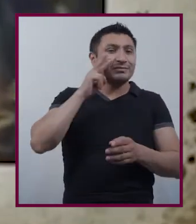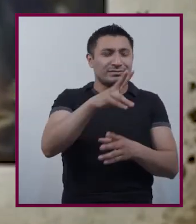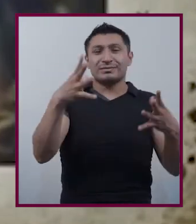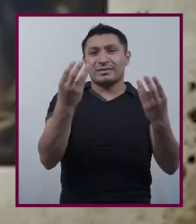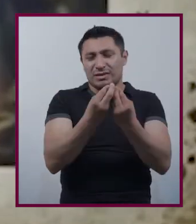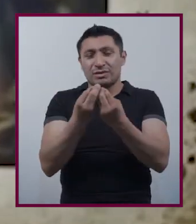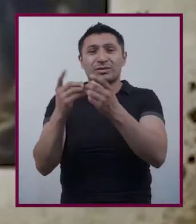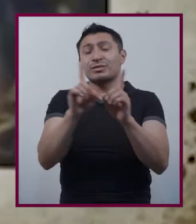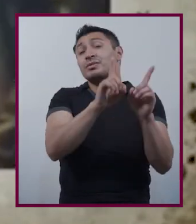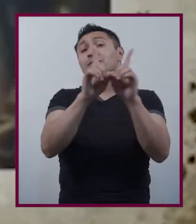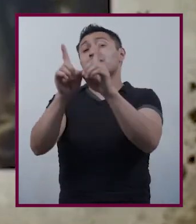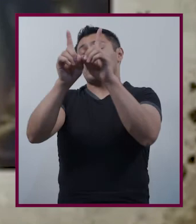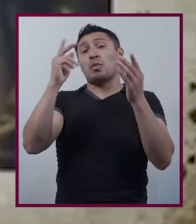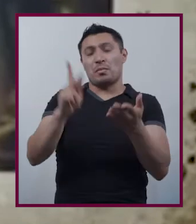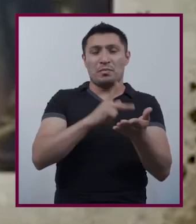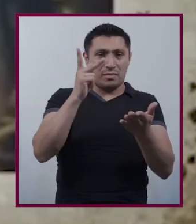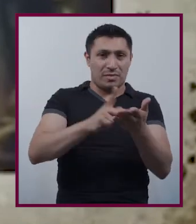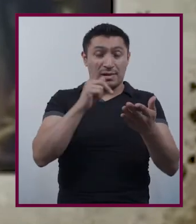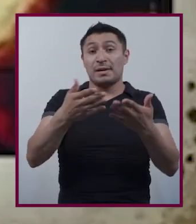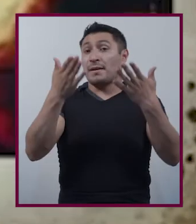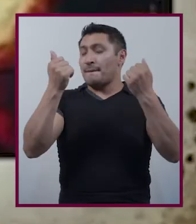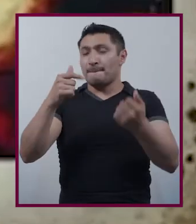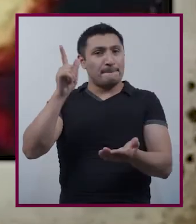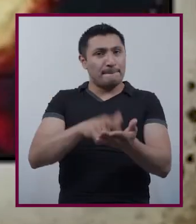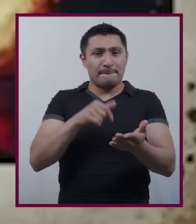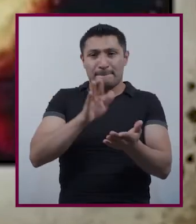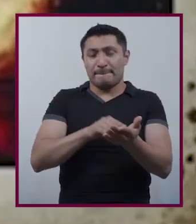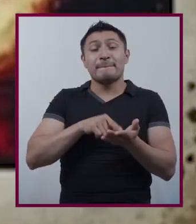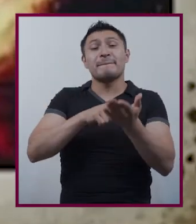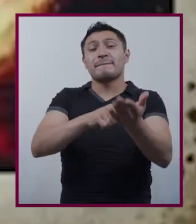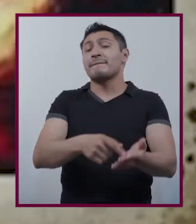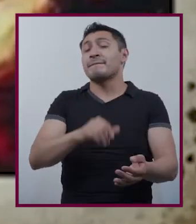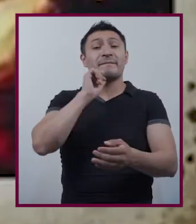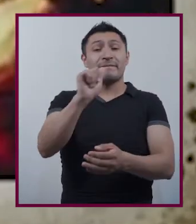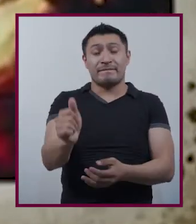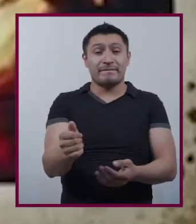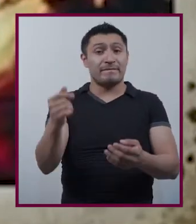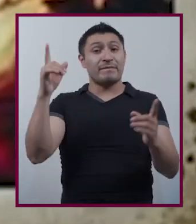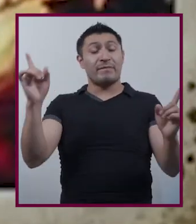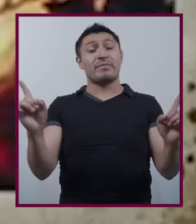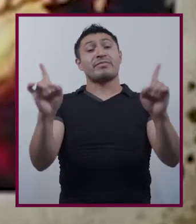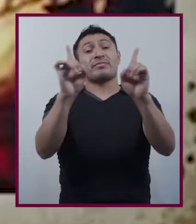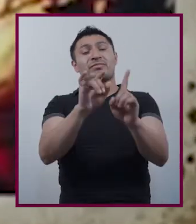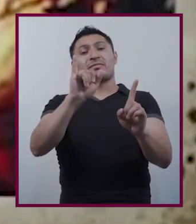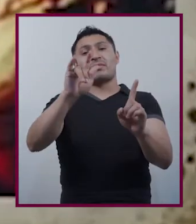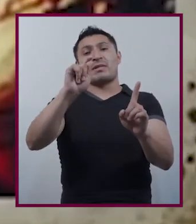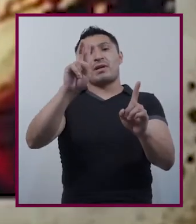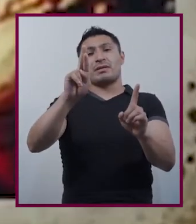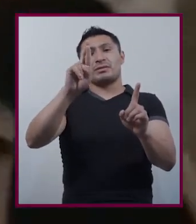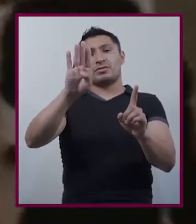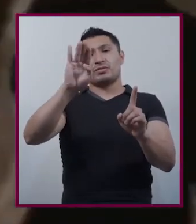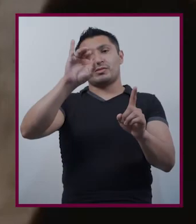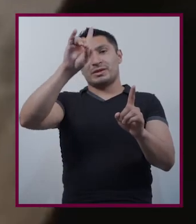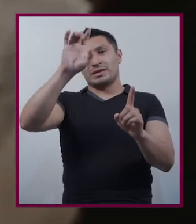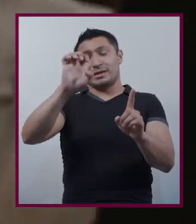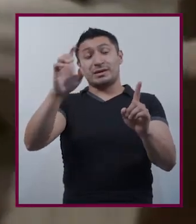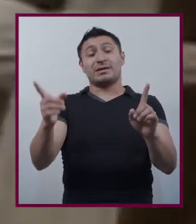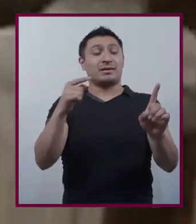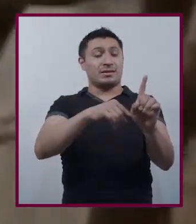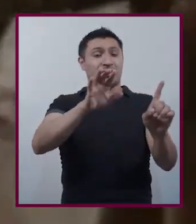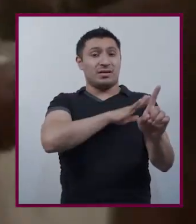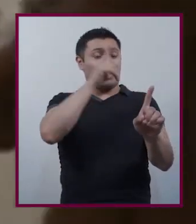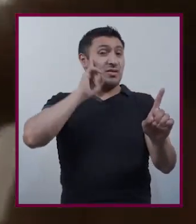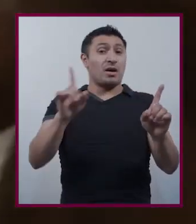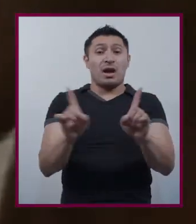juntos en repetidas ocasiones, no existen pruebas fehacientes de que entre Iturbide y la Güera Rodríguez hubiera